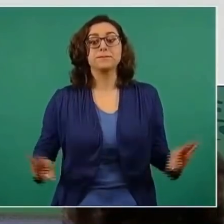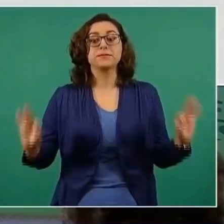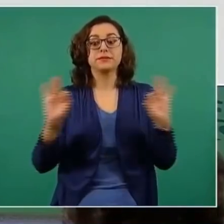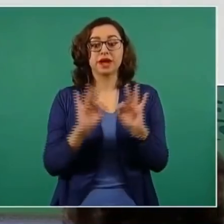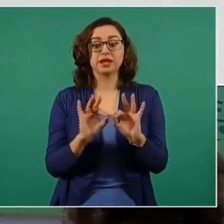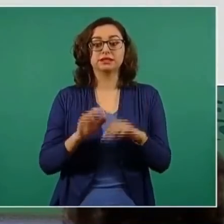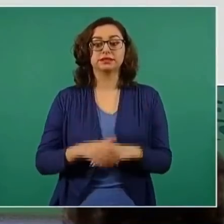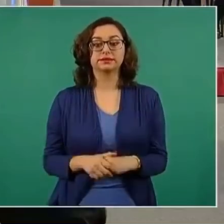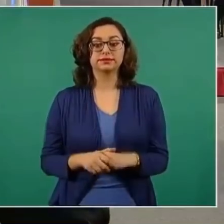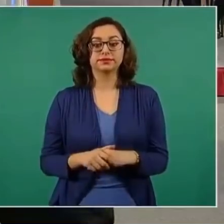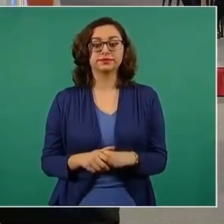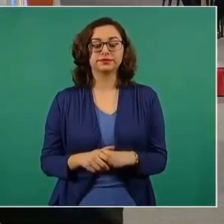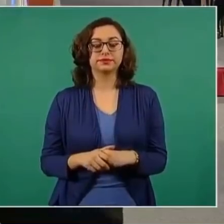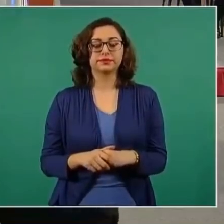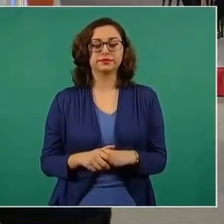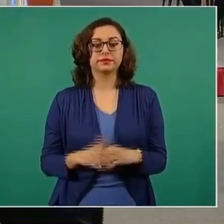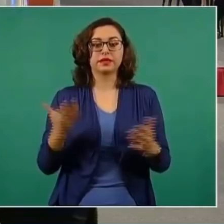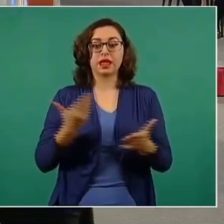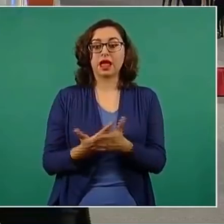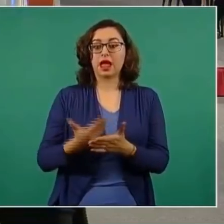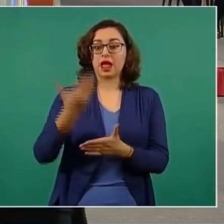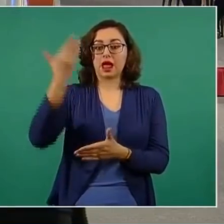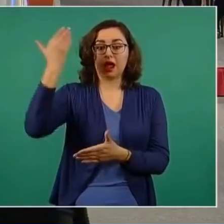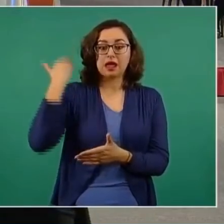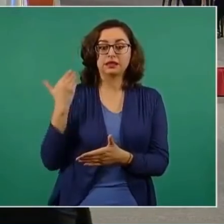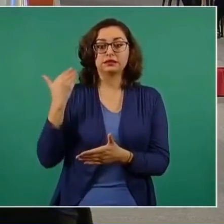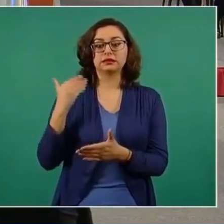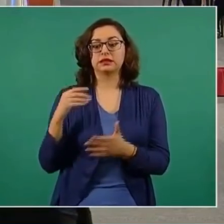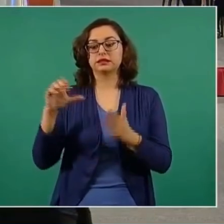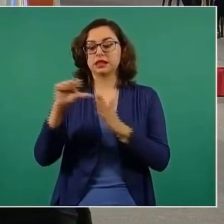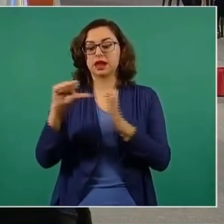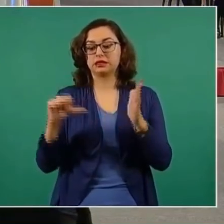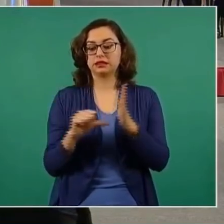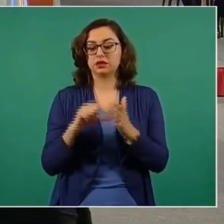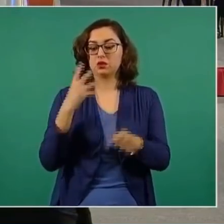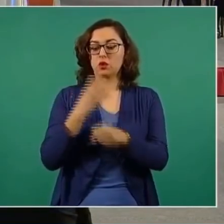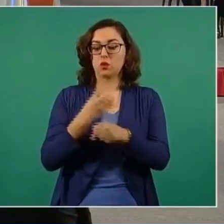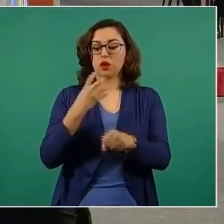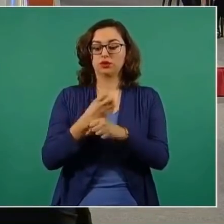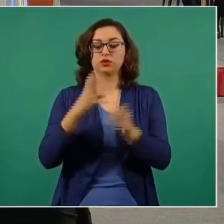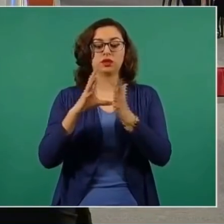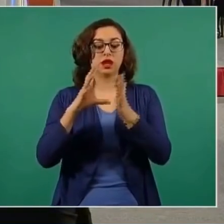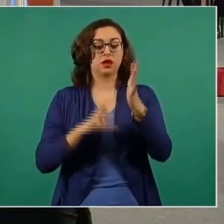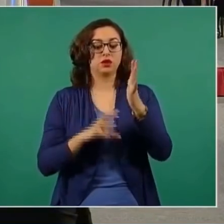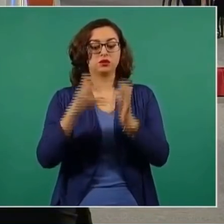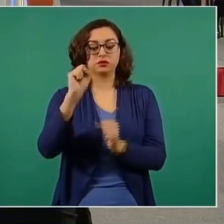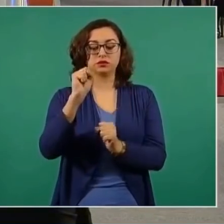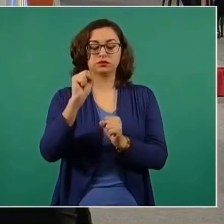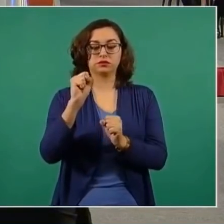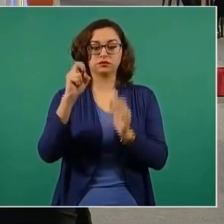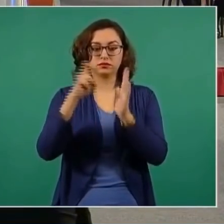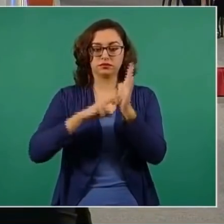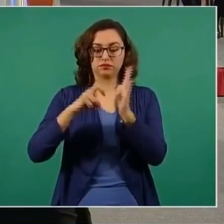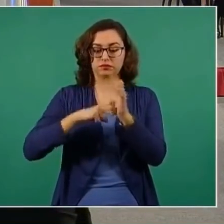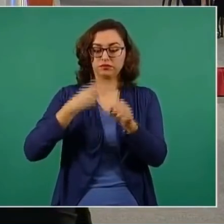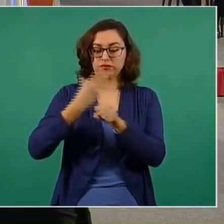Cuando se hizo la reforma al artículo 4 de la Constitución, ahí